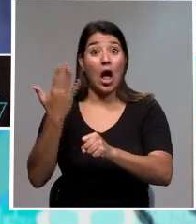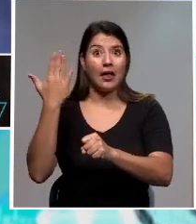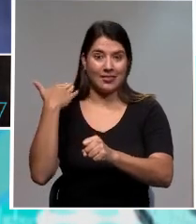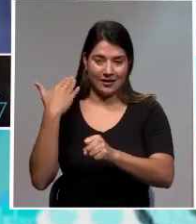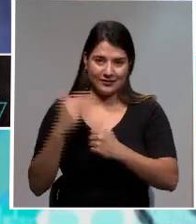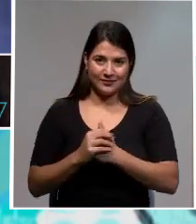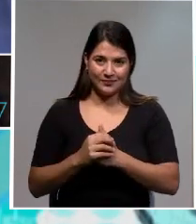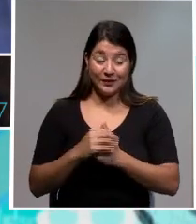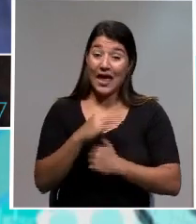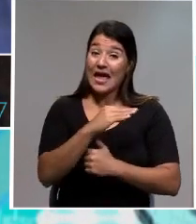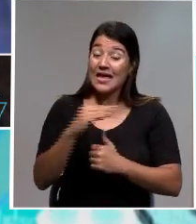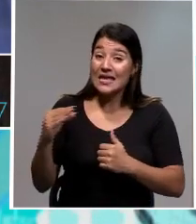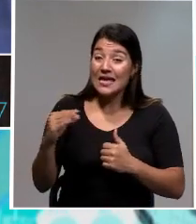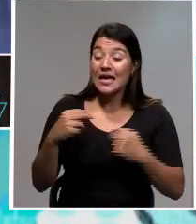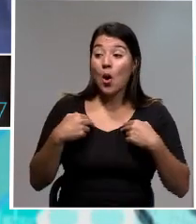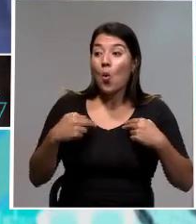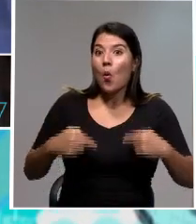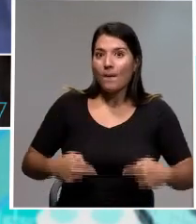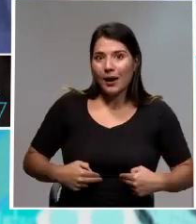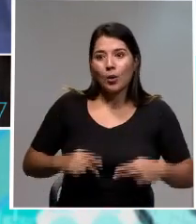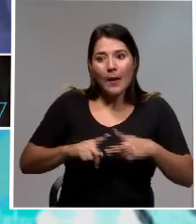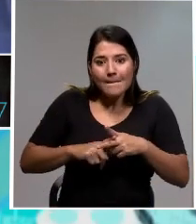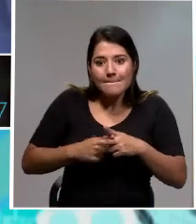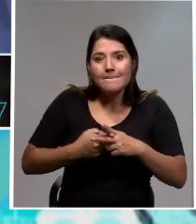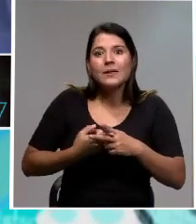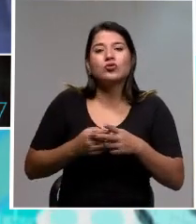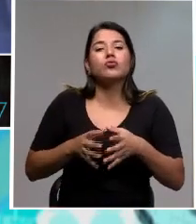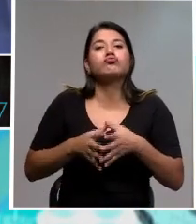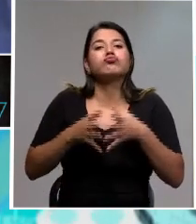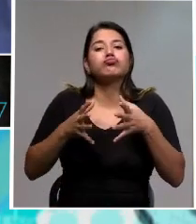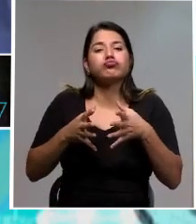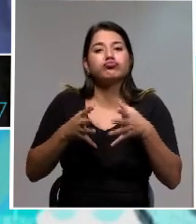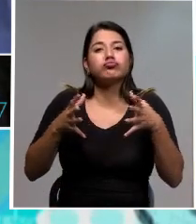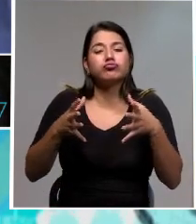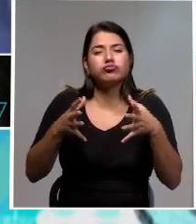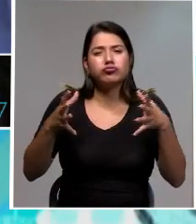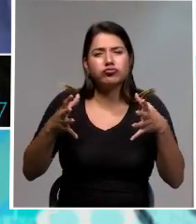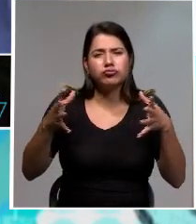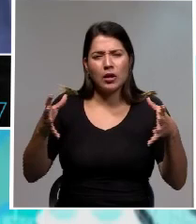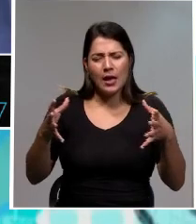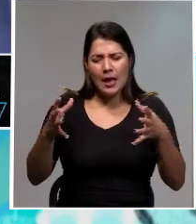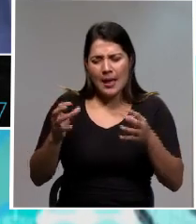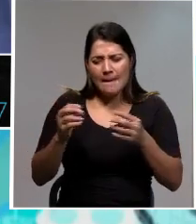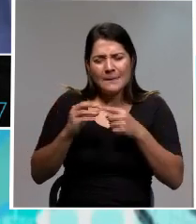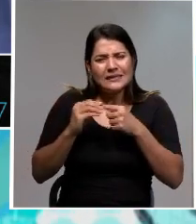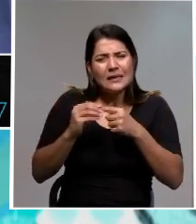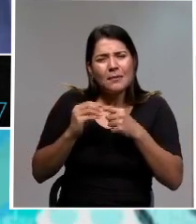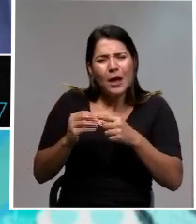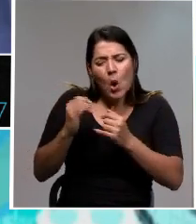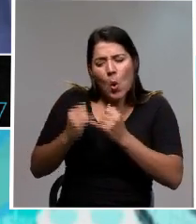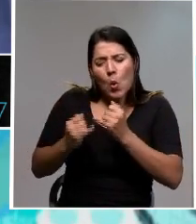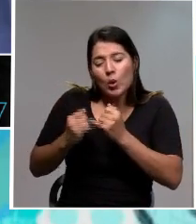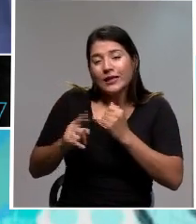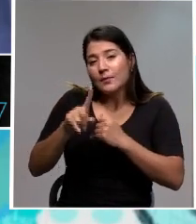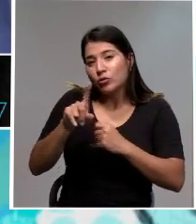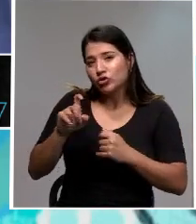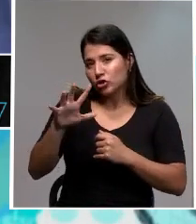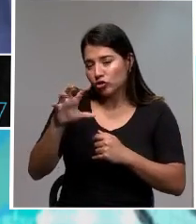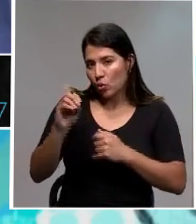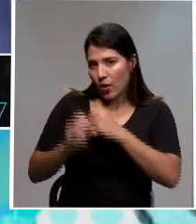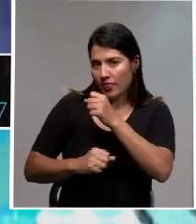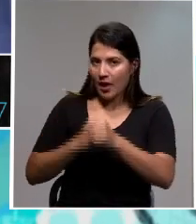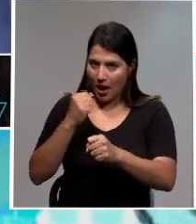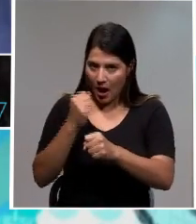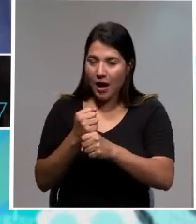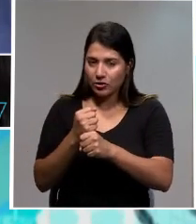población humana empezó a incrementar, particularmente en los últimos 150 años con el control de las